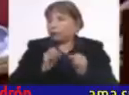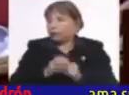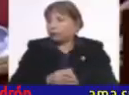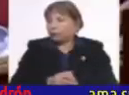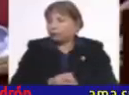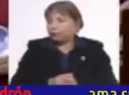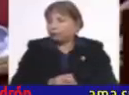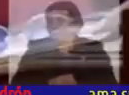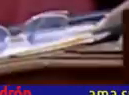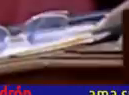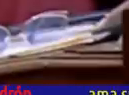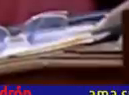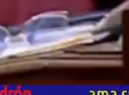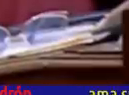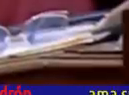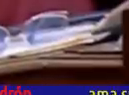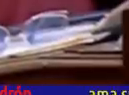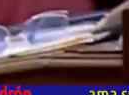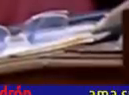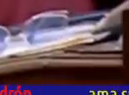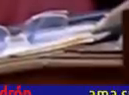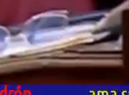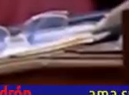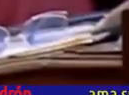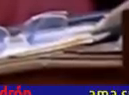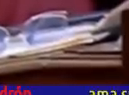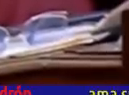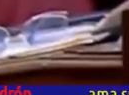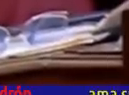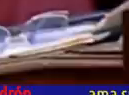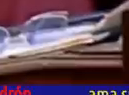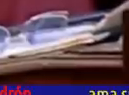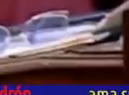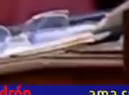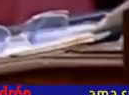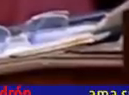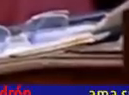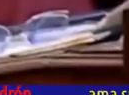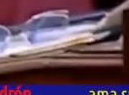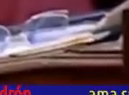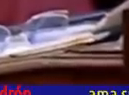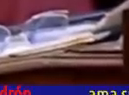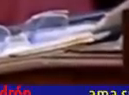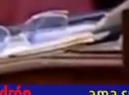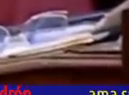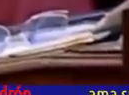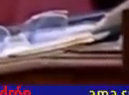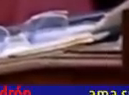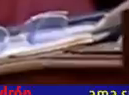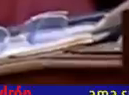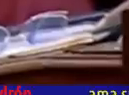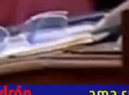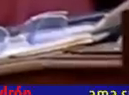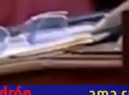tiene posiciones diferenciadas no como un gabinete en un gabinete es un todo en el congreso todos tienen posiciones diferenciadas